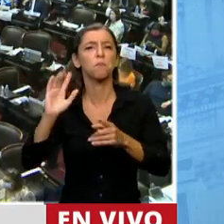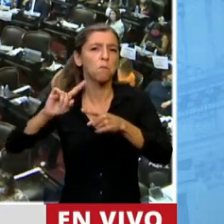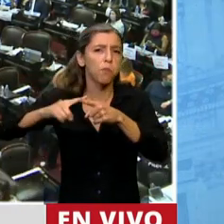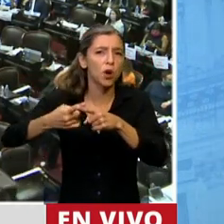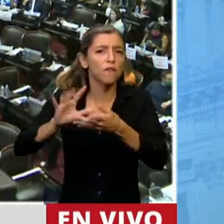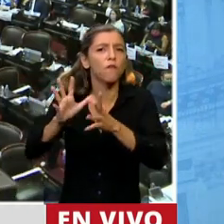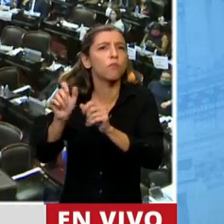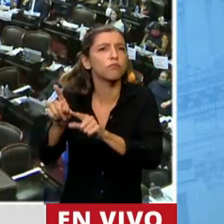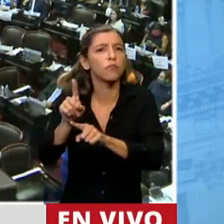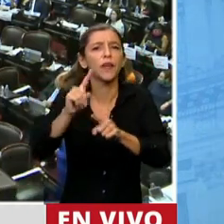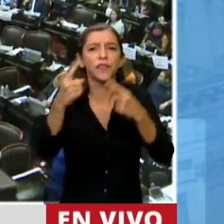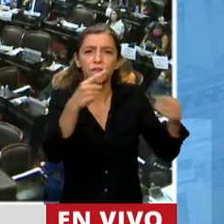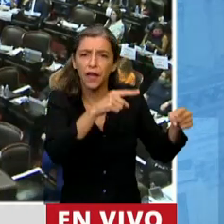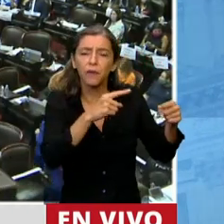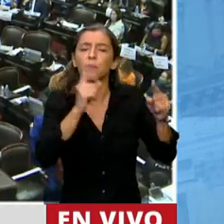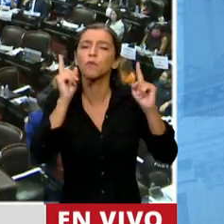Porque hablar de él en pasado